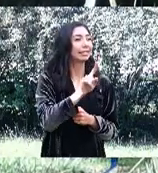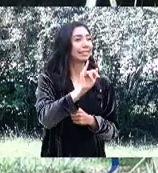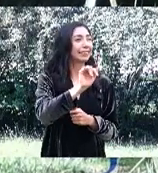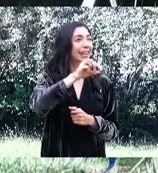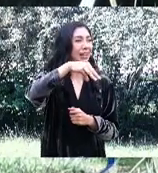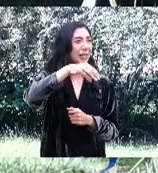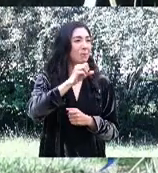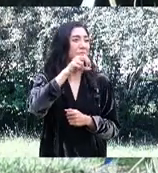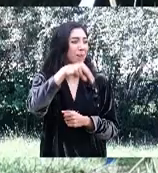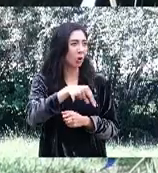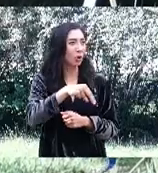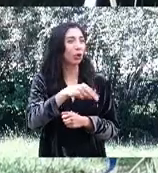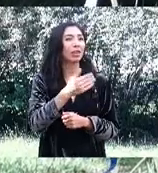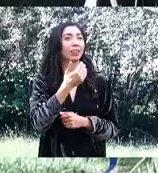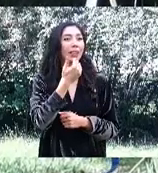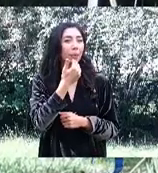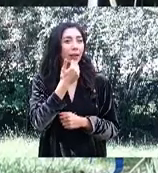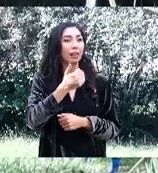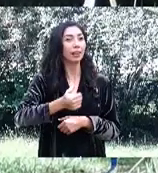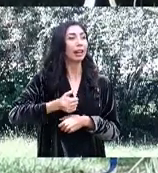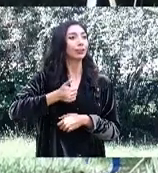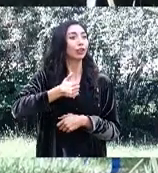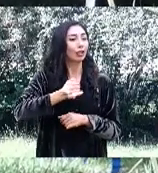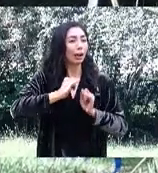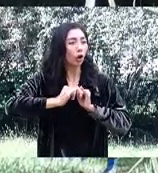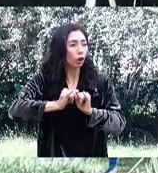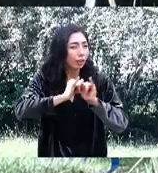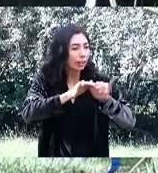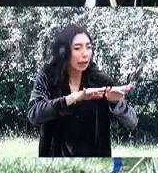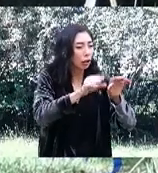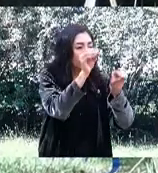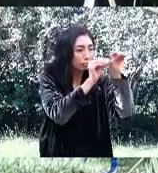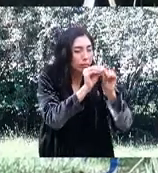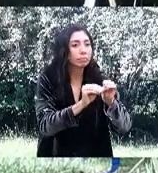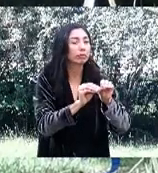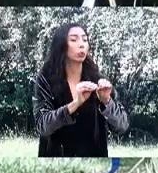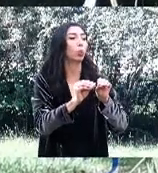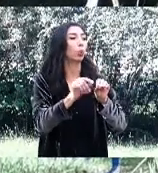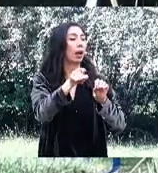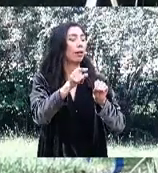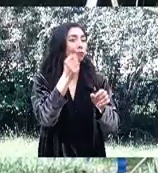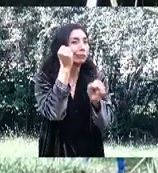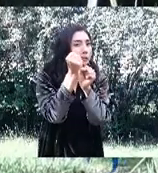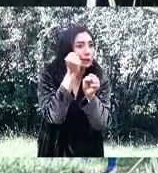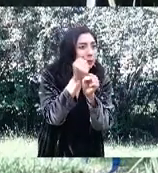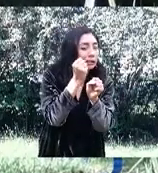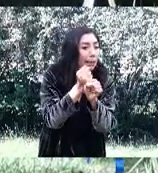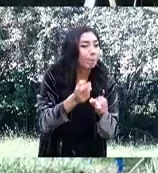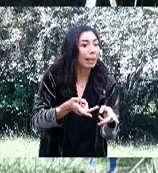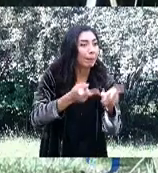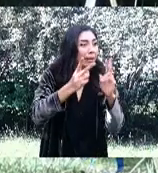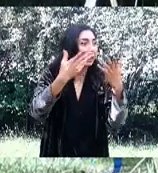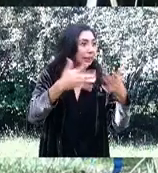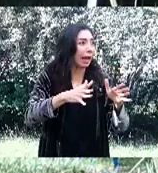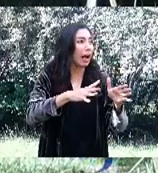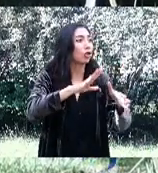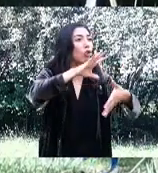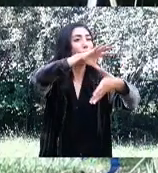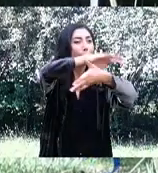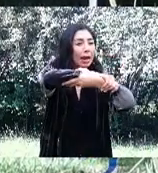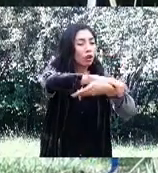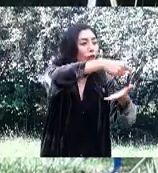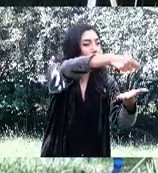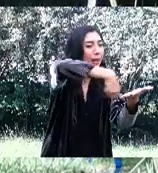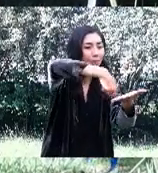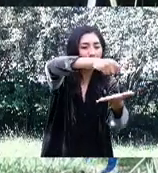que desde la dirección de contenidos también ha llevado adelante una serie de acciones que nos han permitido firmar una serie de convenios que nos